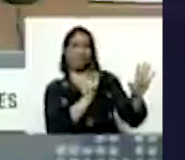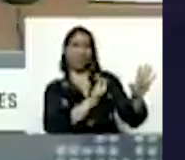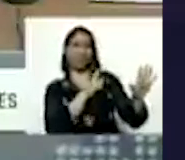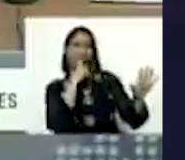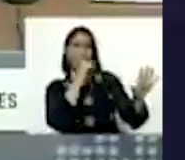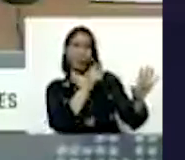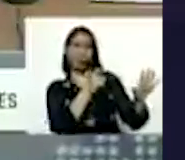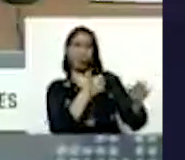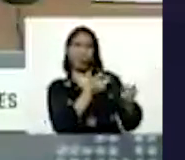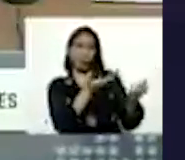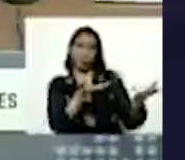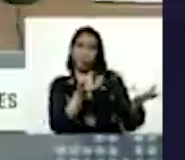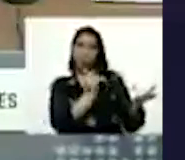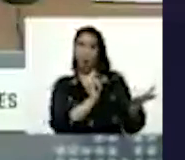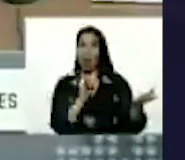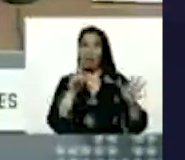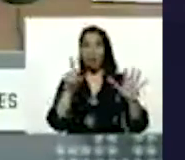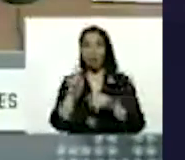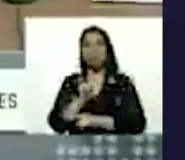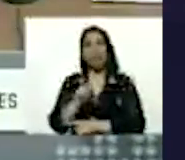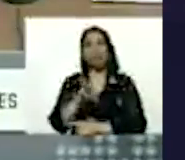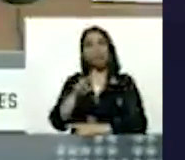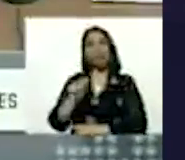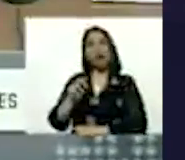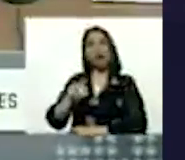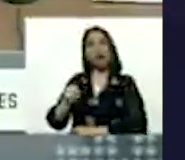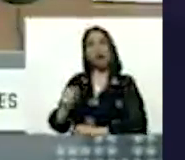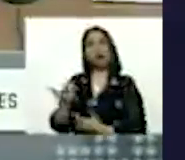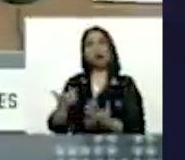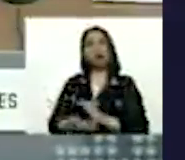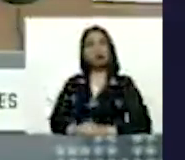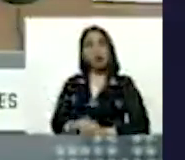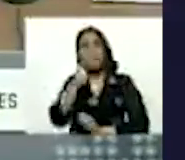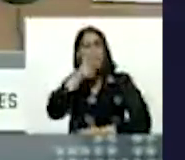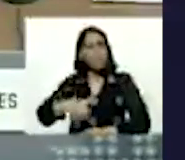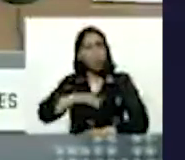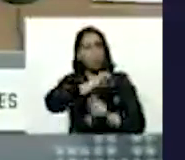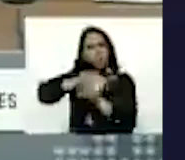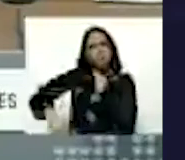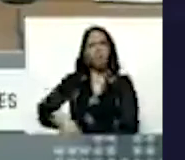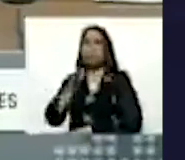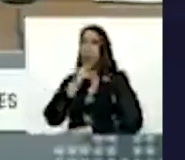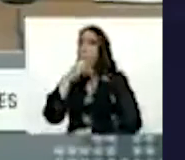Ahí están tus 6 meses, Ramos Alú. El pueblo te derrotó,